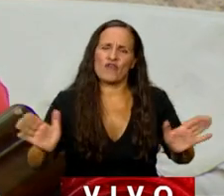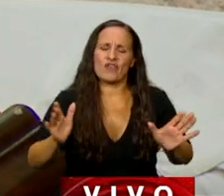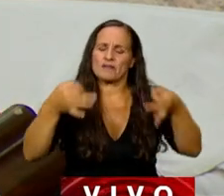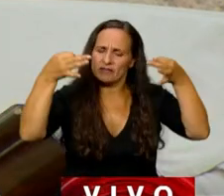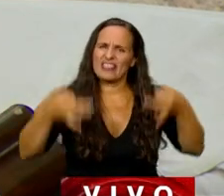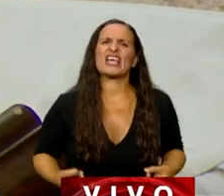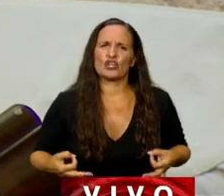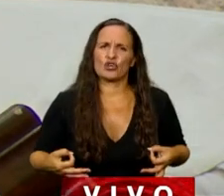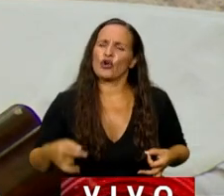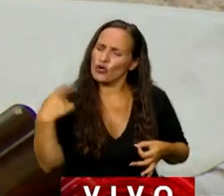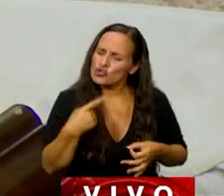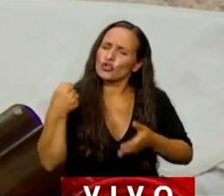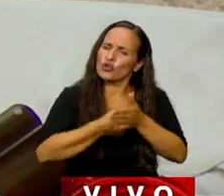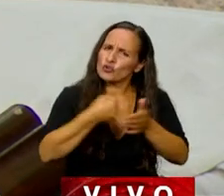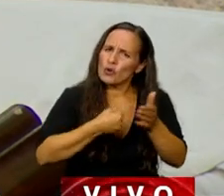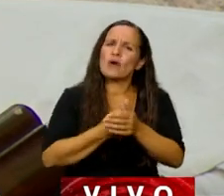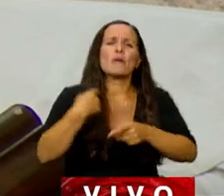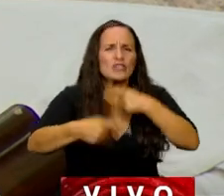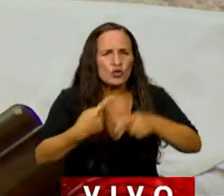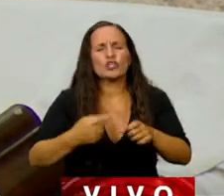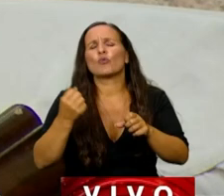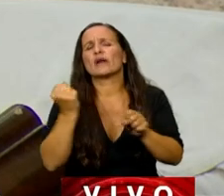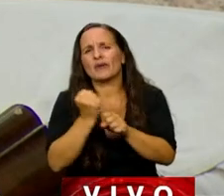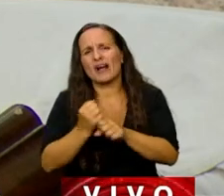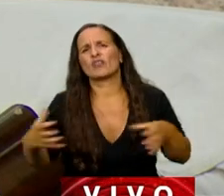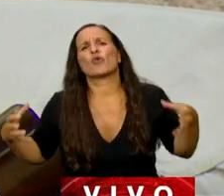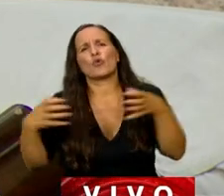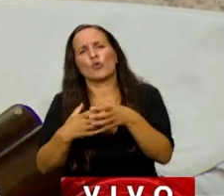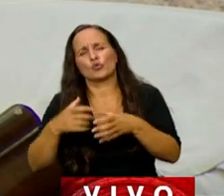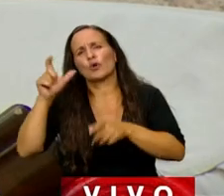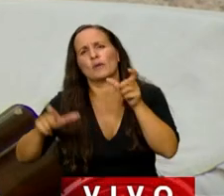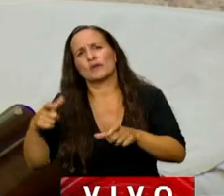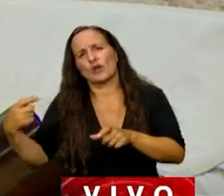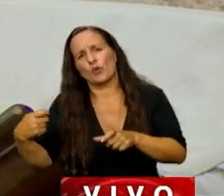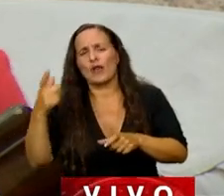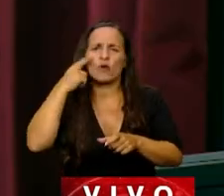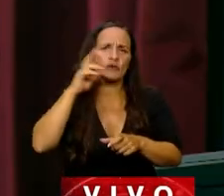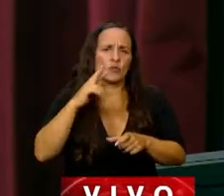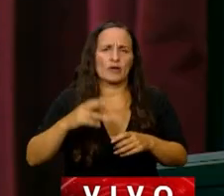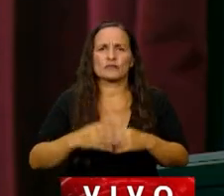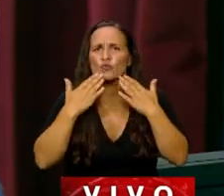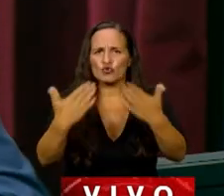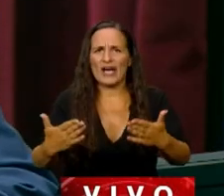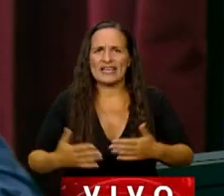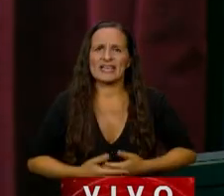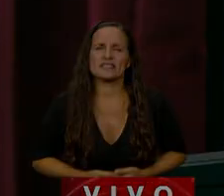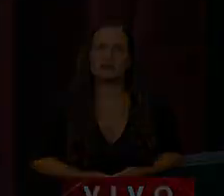estaremos peleando y seguiremos haciéndolo junto a las organizaciones de las jubiladas y los jubilados. Muchas gracias. Gracias, diputada del Pla.